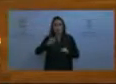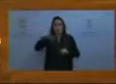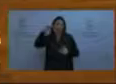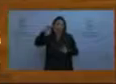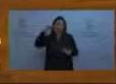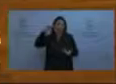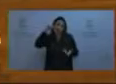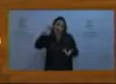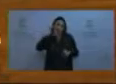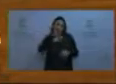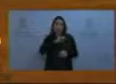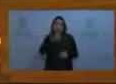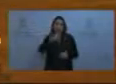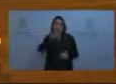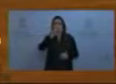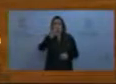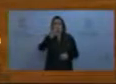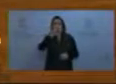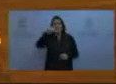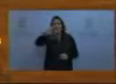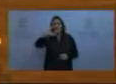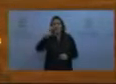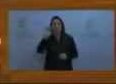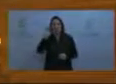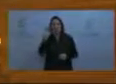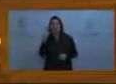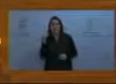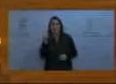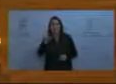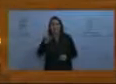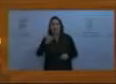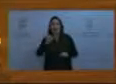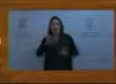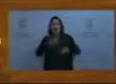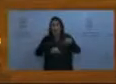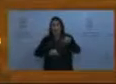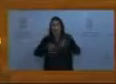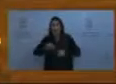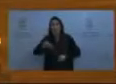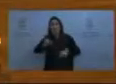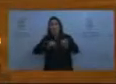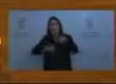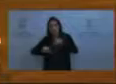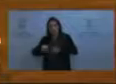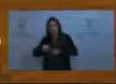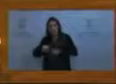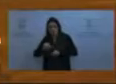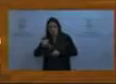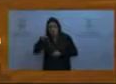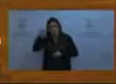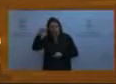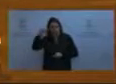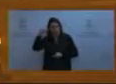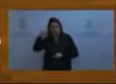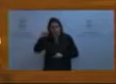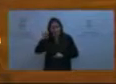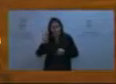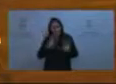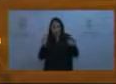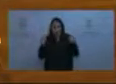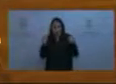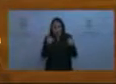catedrático don Agustín Costa, químico, bioquímico, catedrático, y que se encuentra el hombre